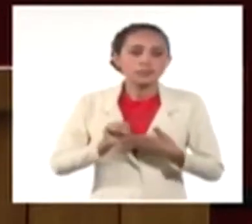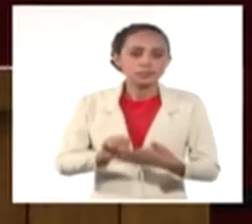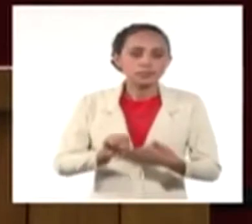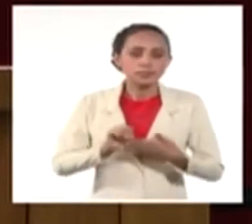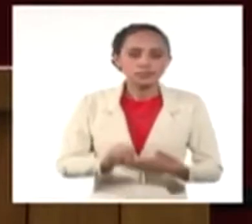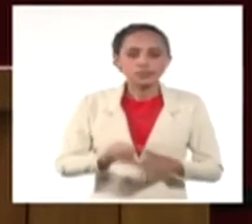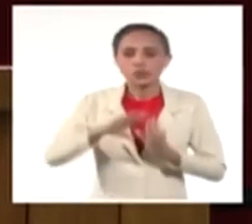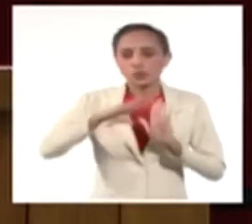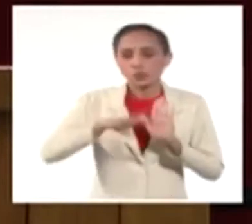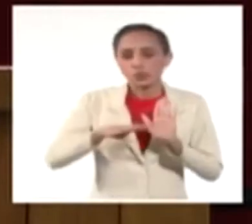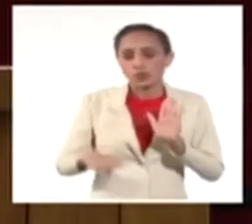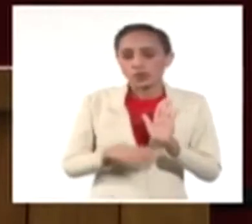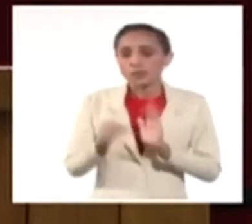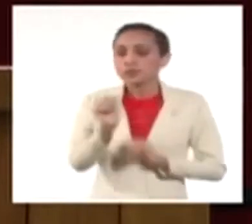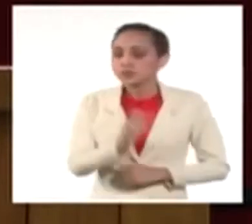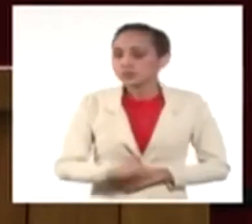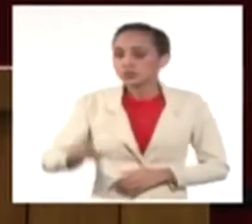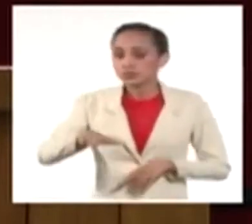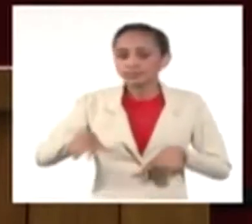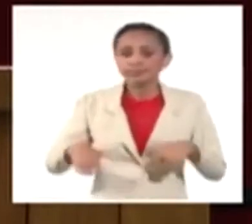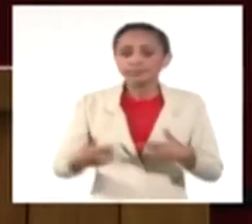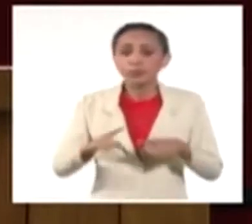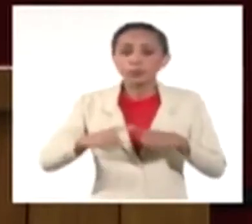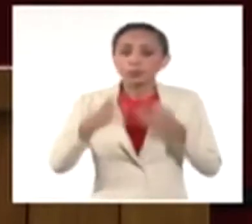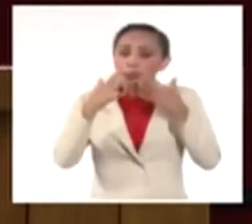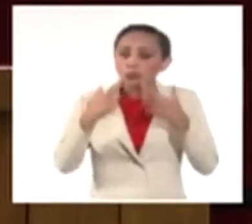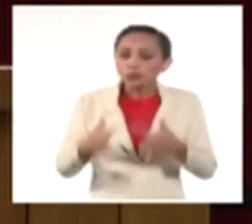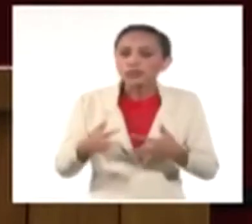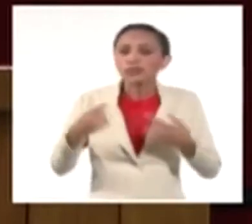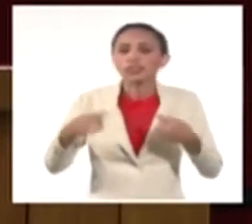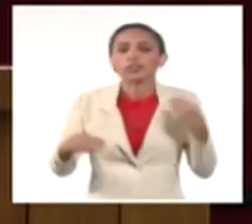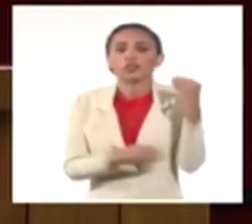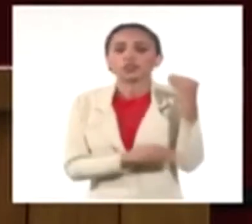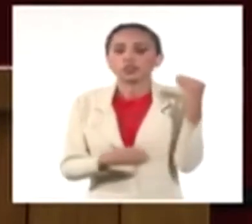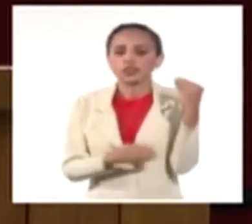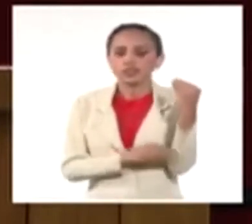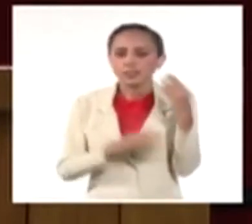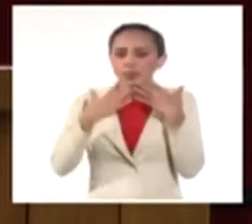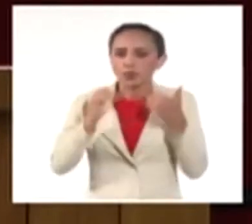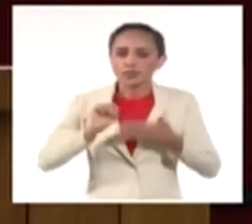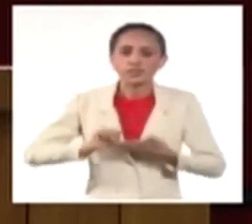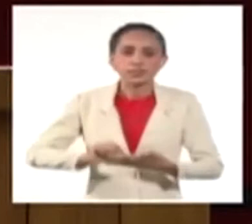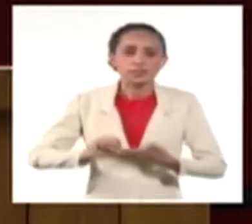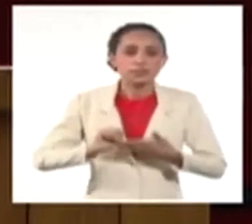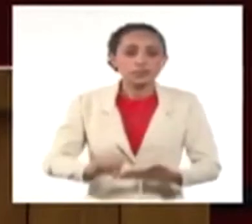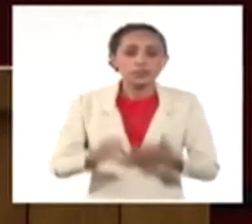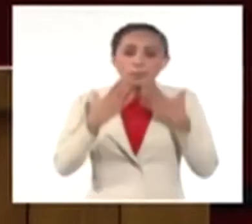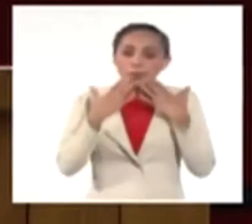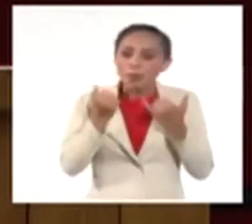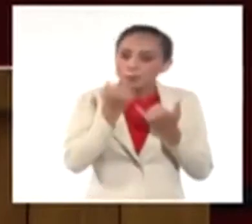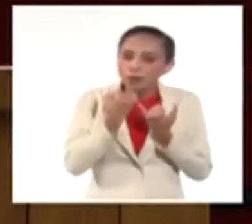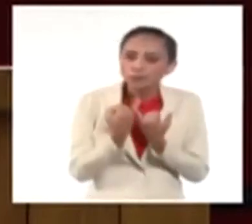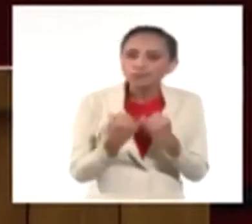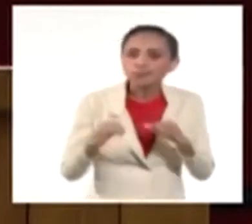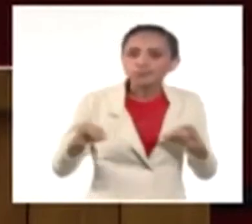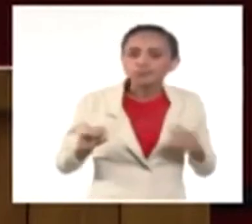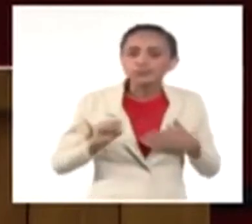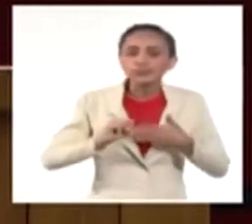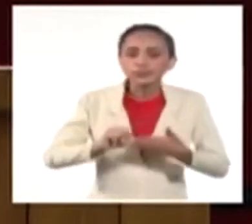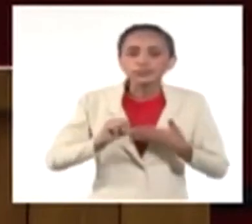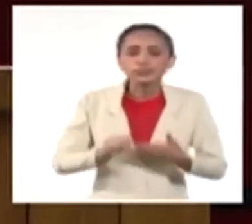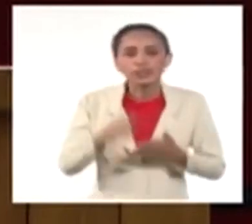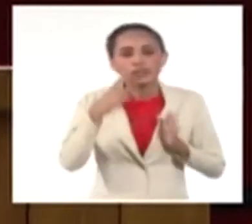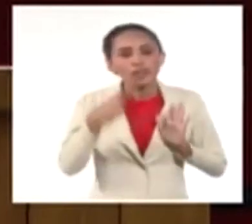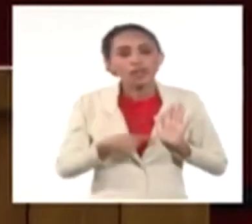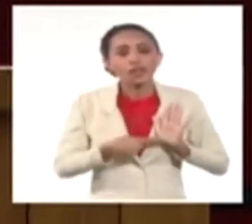programas sociales. De ahí la importancia de fortalecerlos, ganen en mayor autonomía, reflejen las